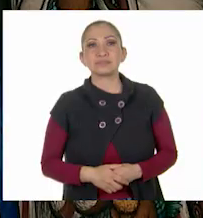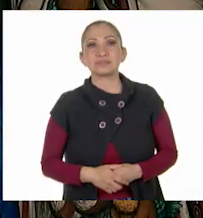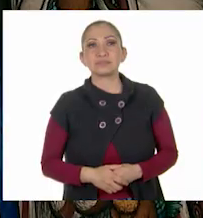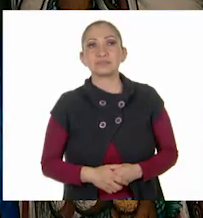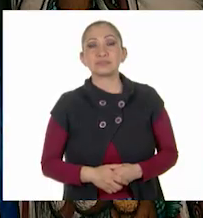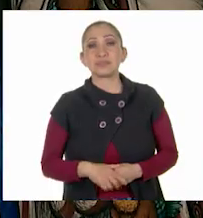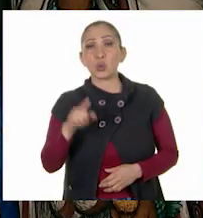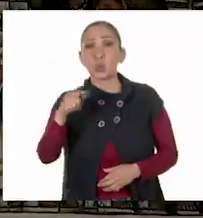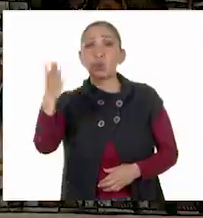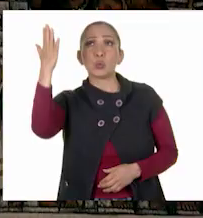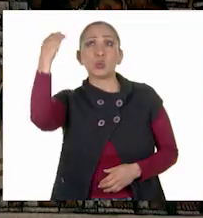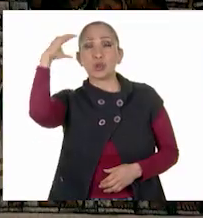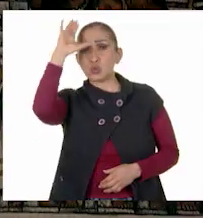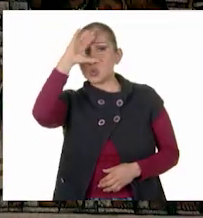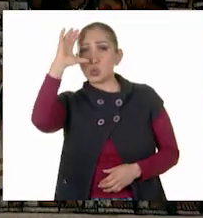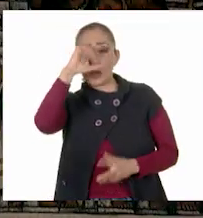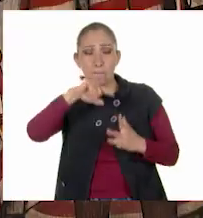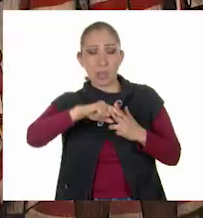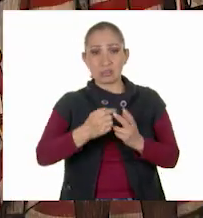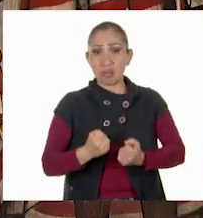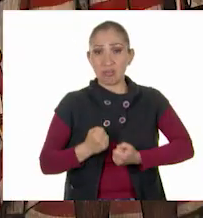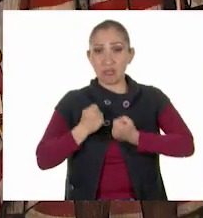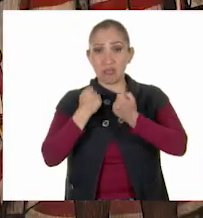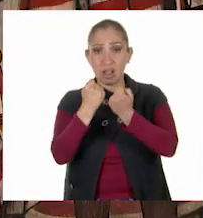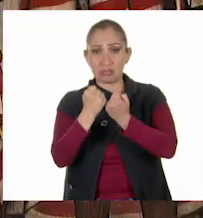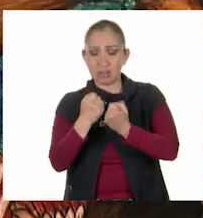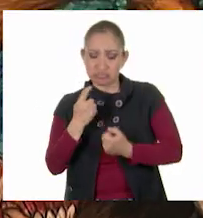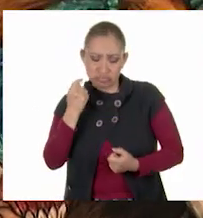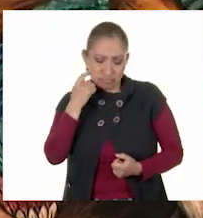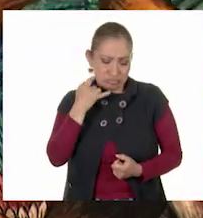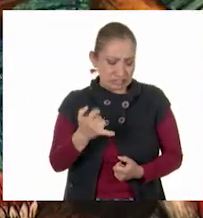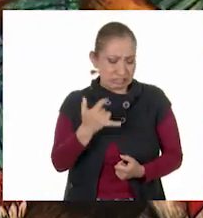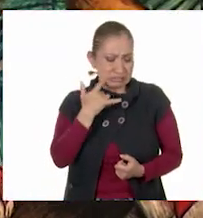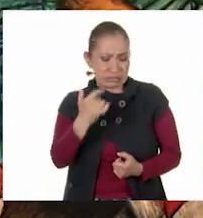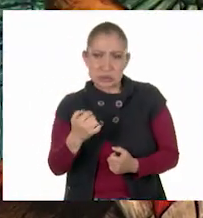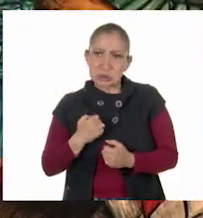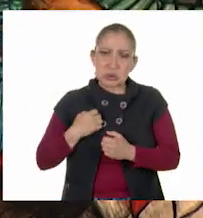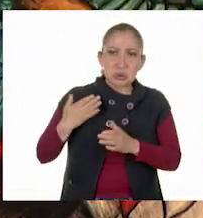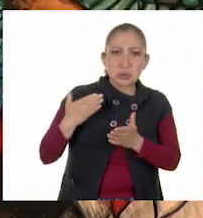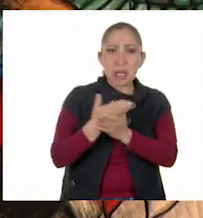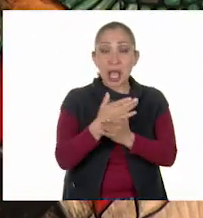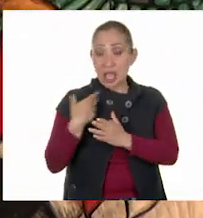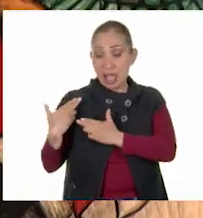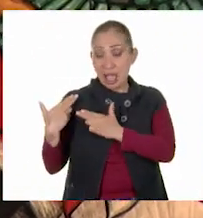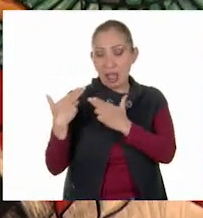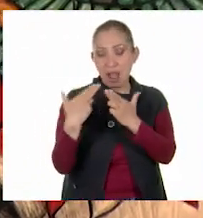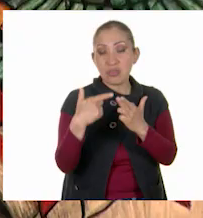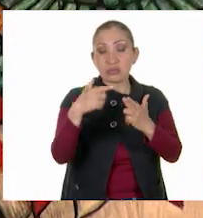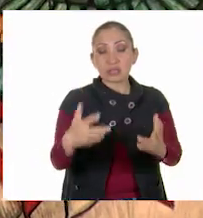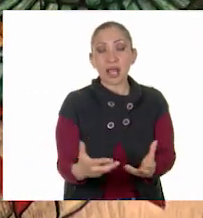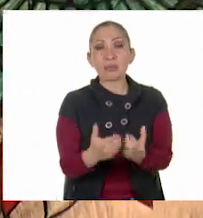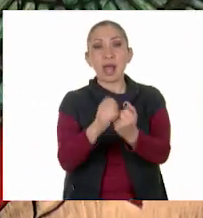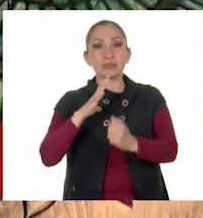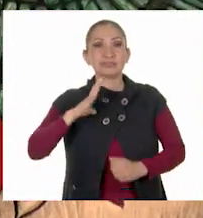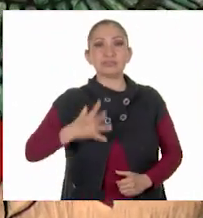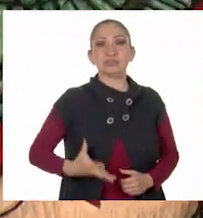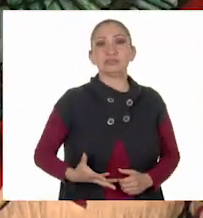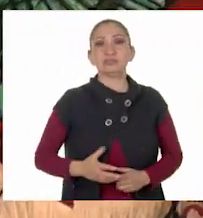Una de nuestras grandes culturas, poderosa, aguerrida y que inspira a sus herederos a rescatar ese